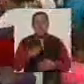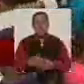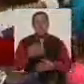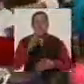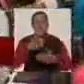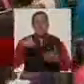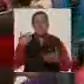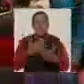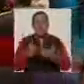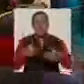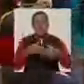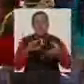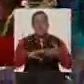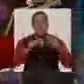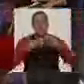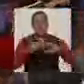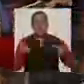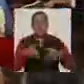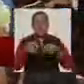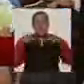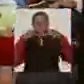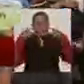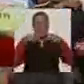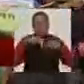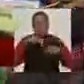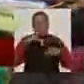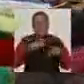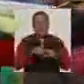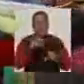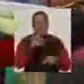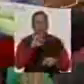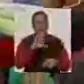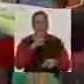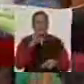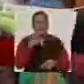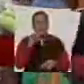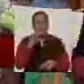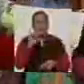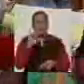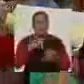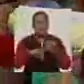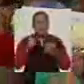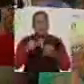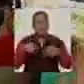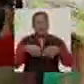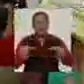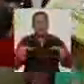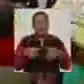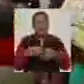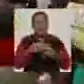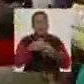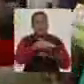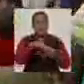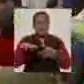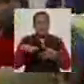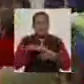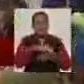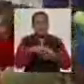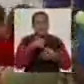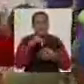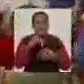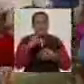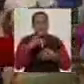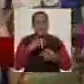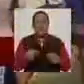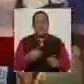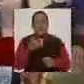ha llegado a la comunidad indígena Huracusa, ubicada en el distrito de Santa María de Nieva, en la provincia de